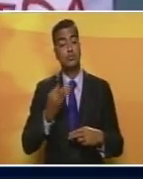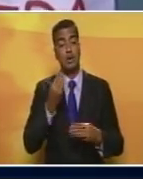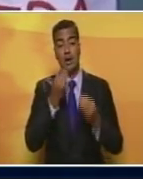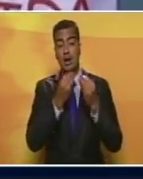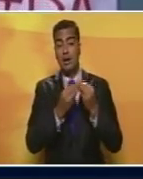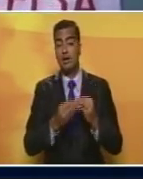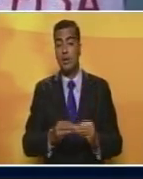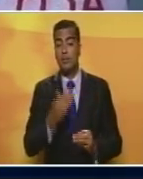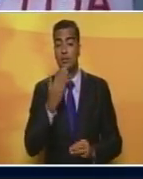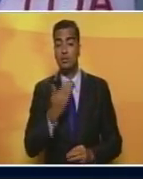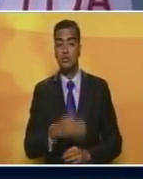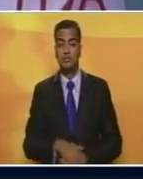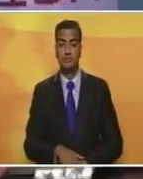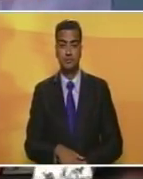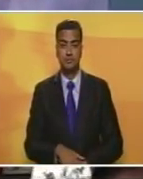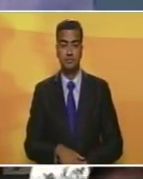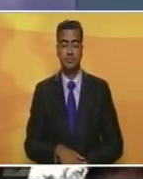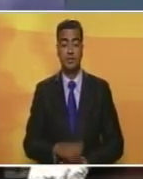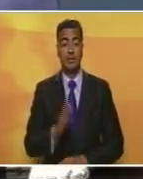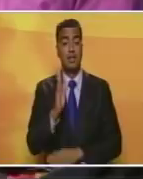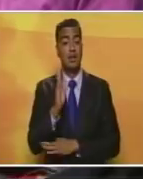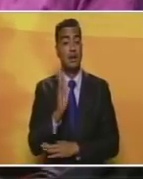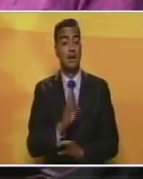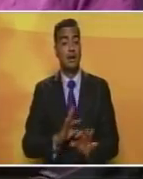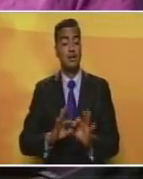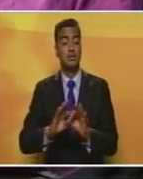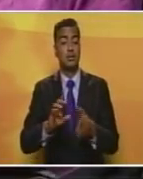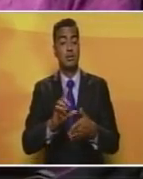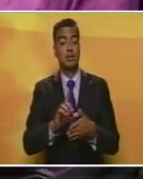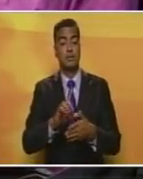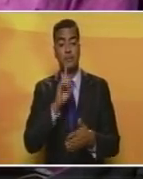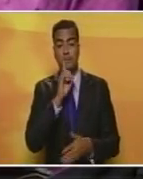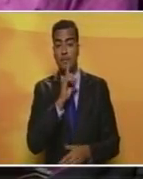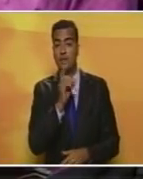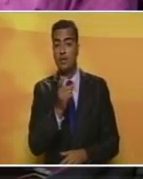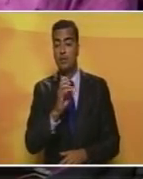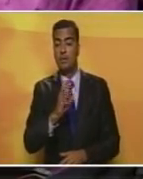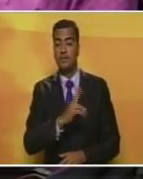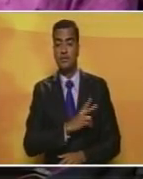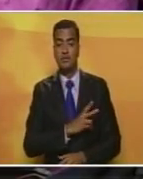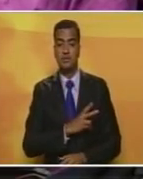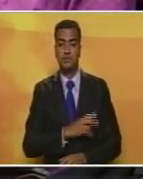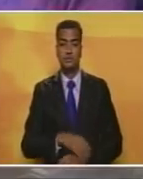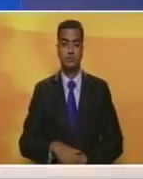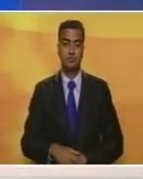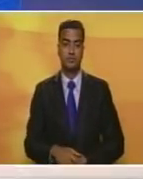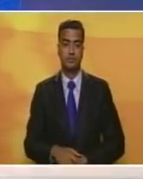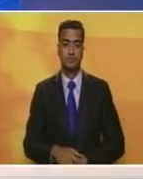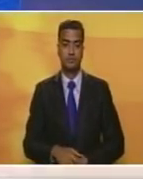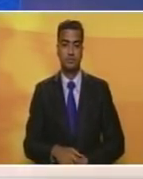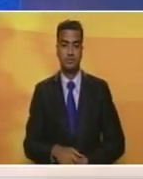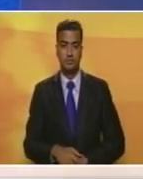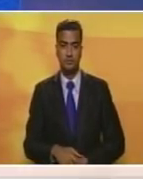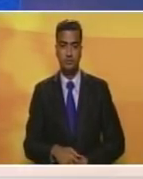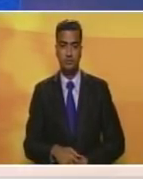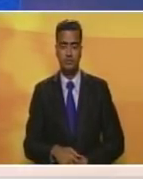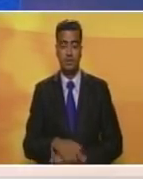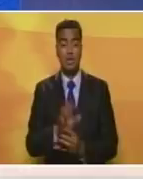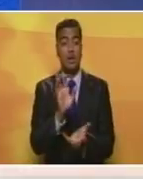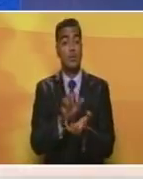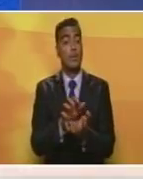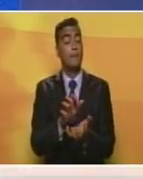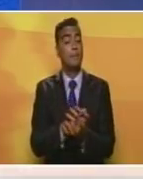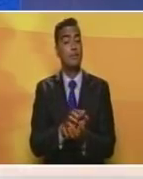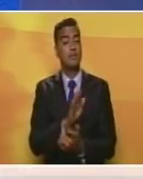estado crítico. Finalmente, los pacientes renales exhortaron a las autoridades competentes de la entidad a solventar esta situación debido a que